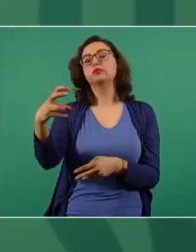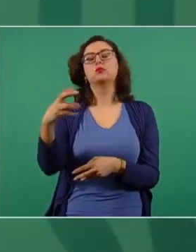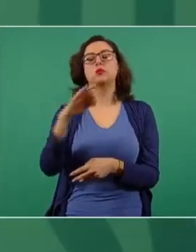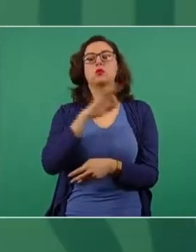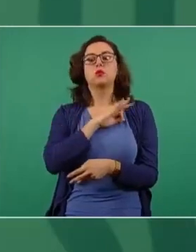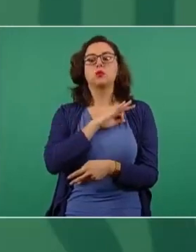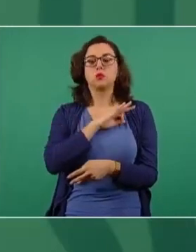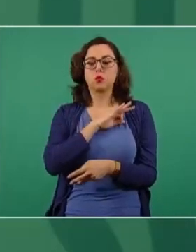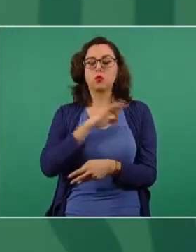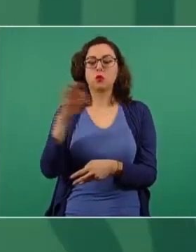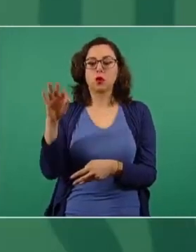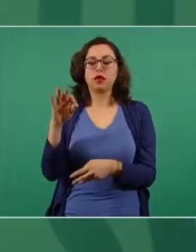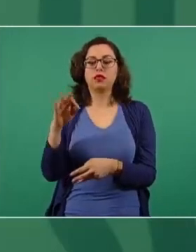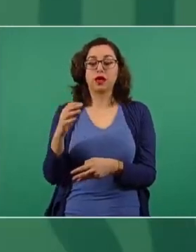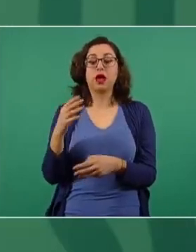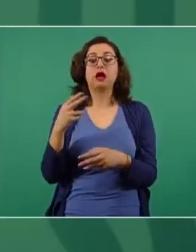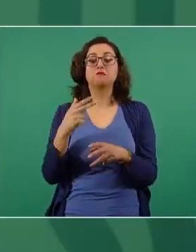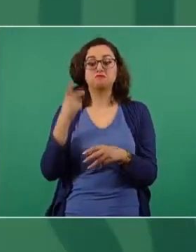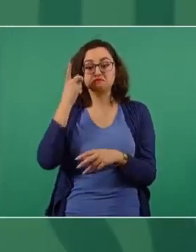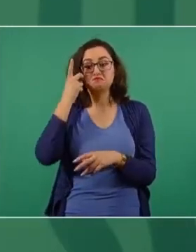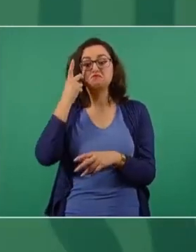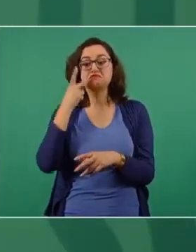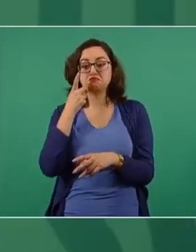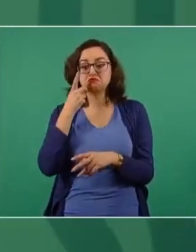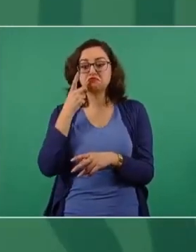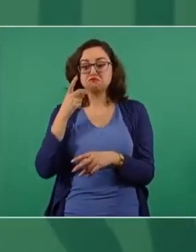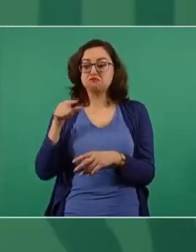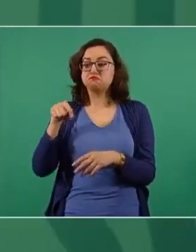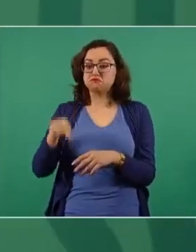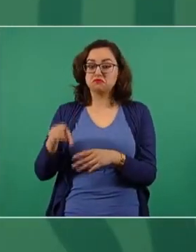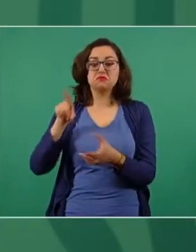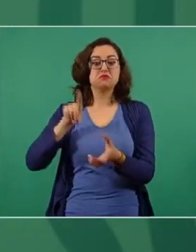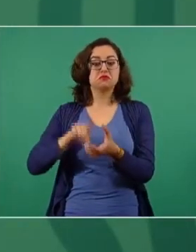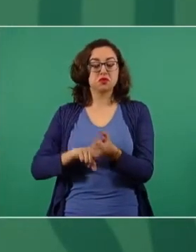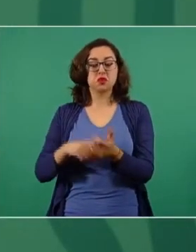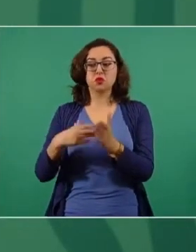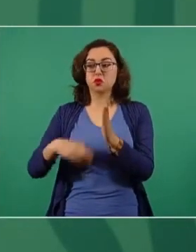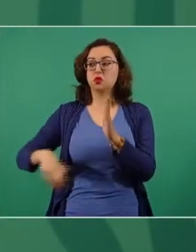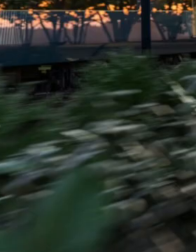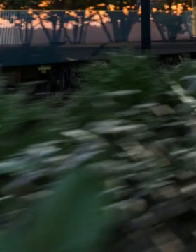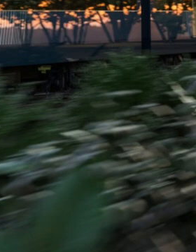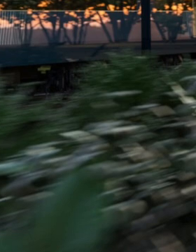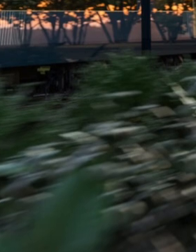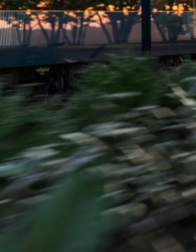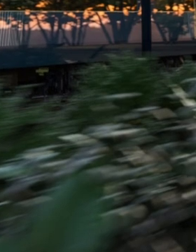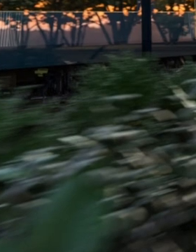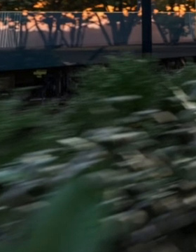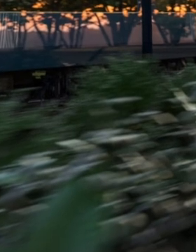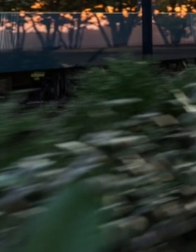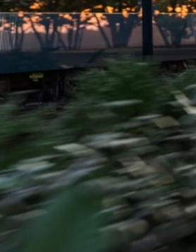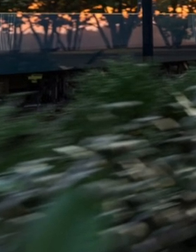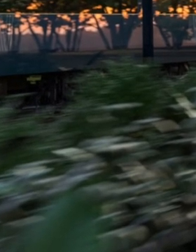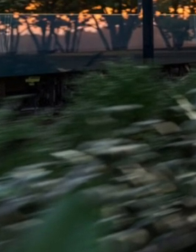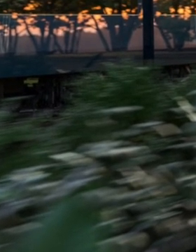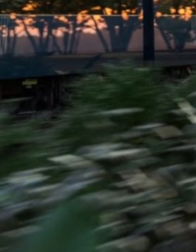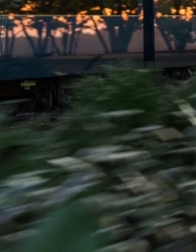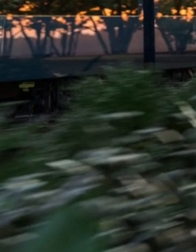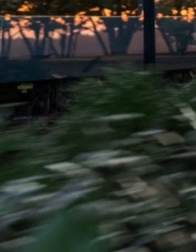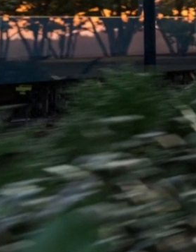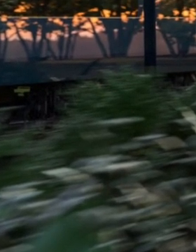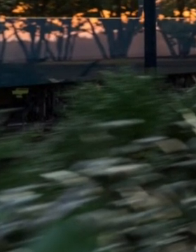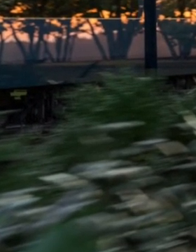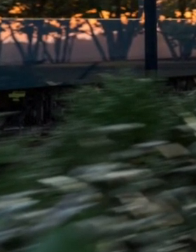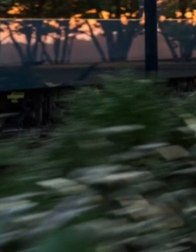diurnos y nocturnos que harán que los viajes sean una experiencia única. Los tres